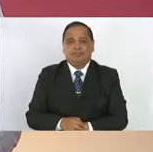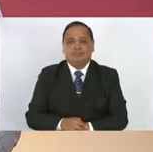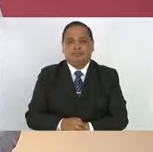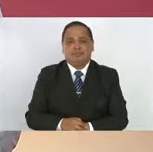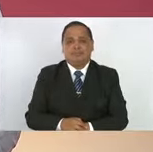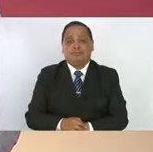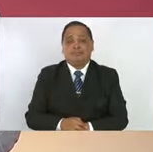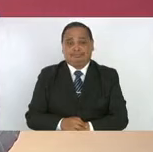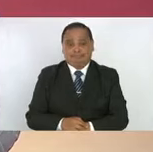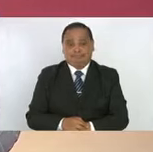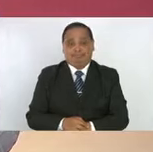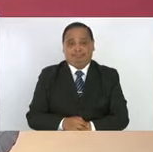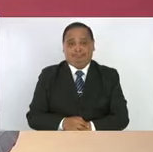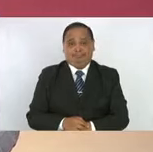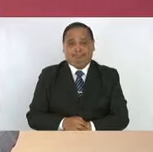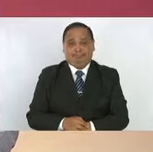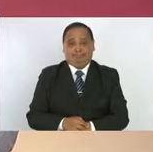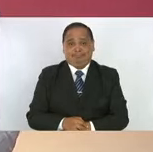teníamos